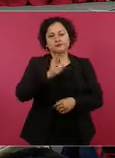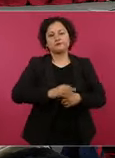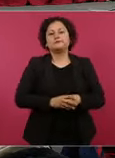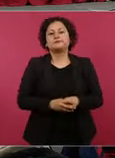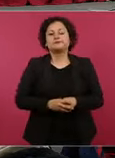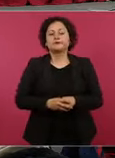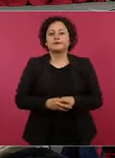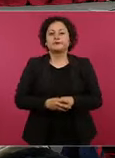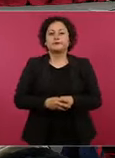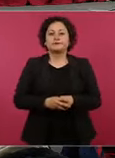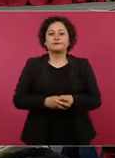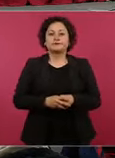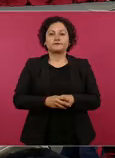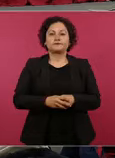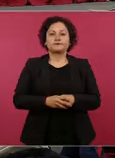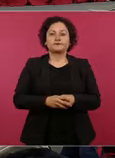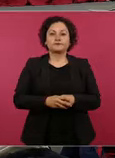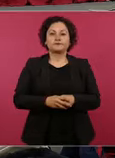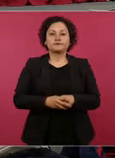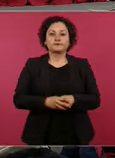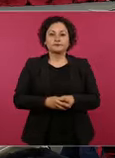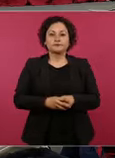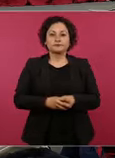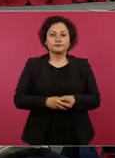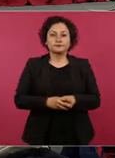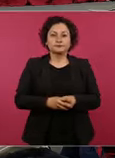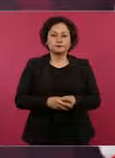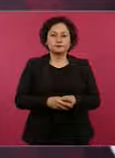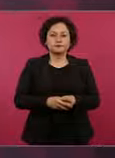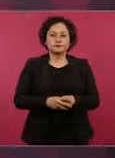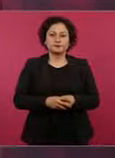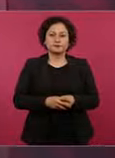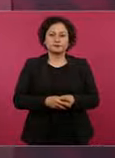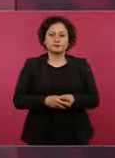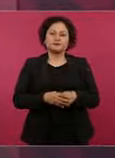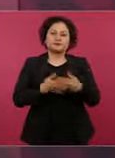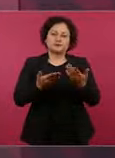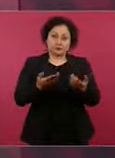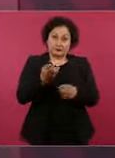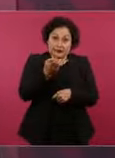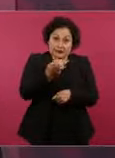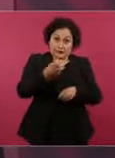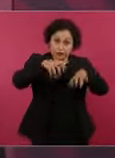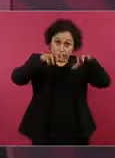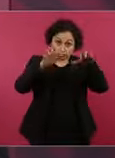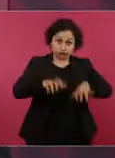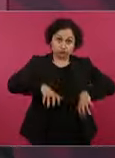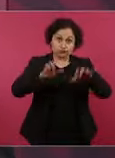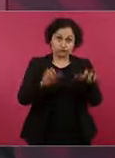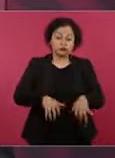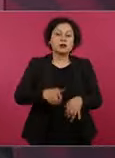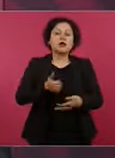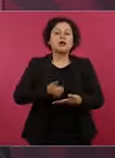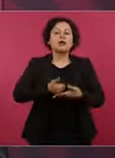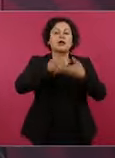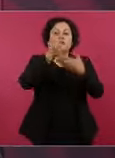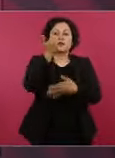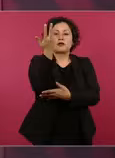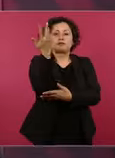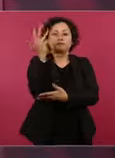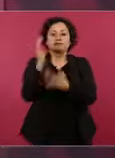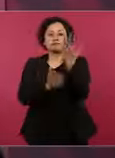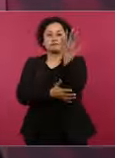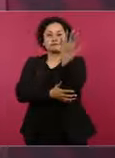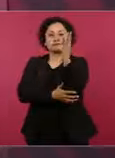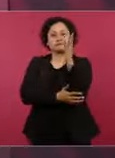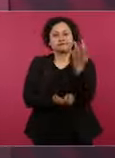También nos ayuda mucho a que no haya incendios forestales.